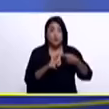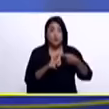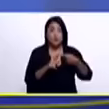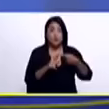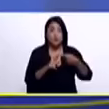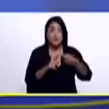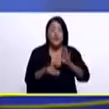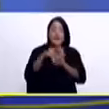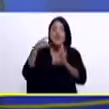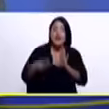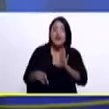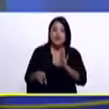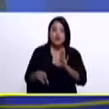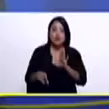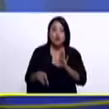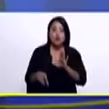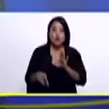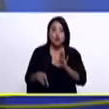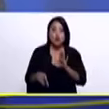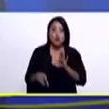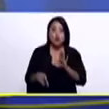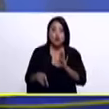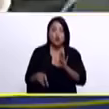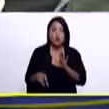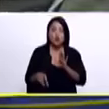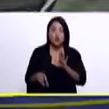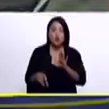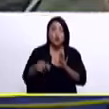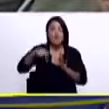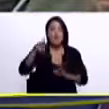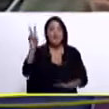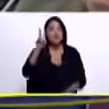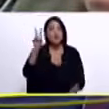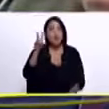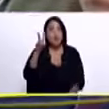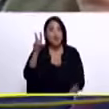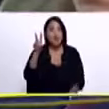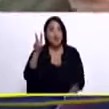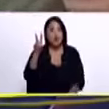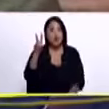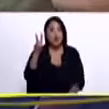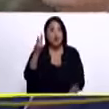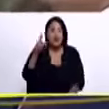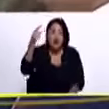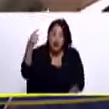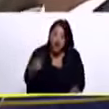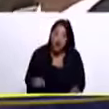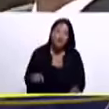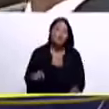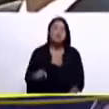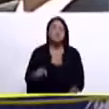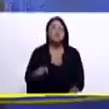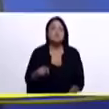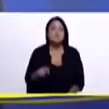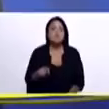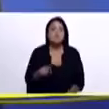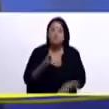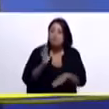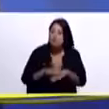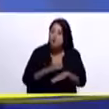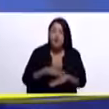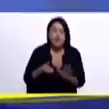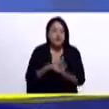los derechos inalienables que tiene la República Bolivariana de Venezuela por historia, por